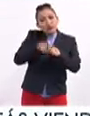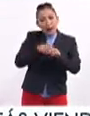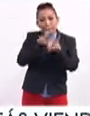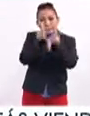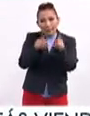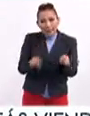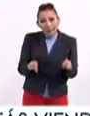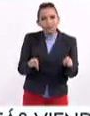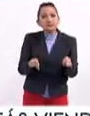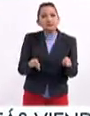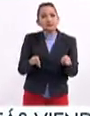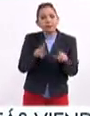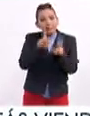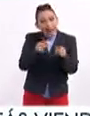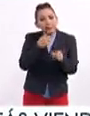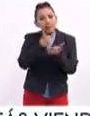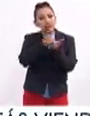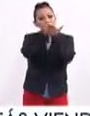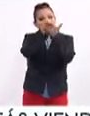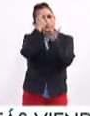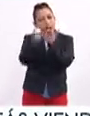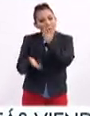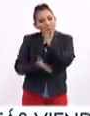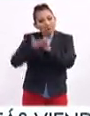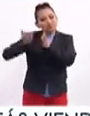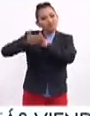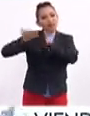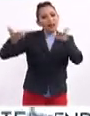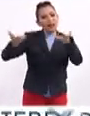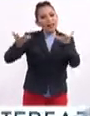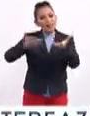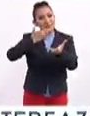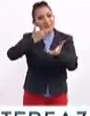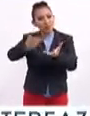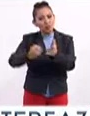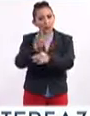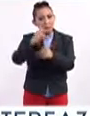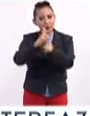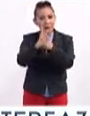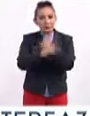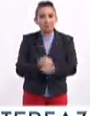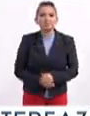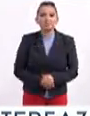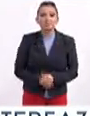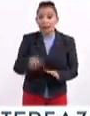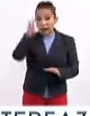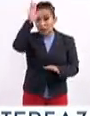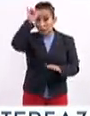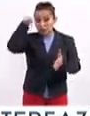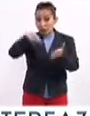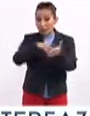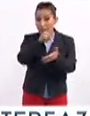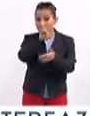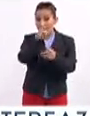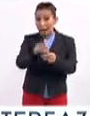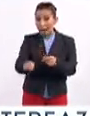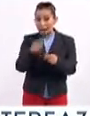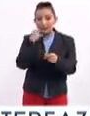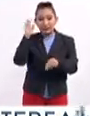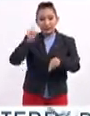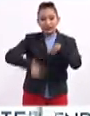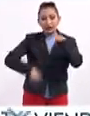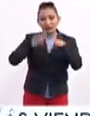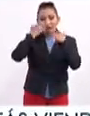paz, paz que sirve para construir realmente un nuevo país. El acuerdo de paz también propone combatir